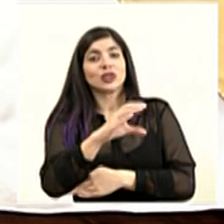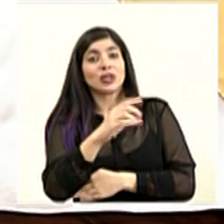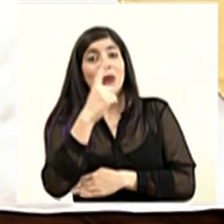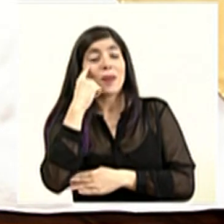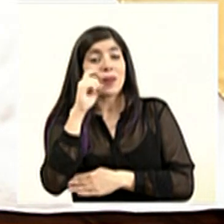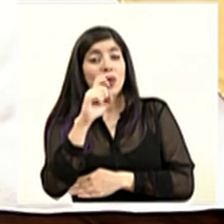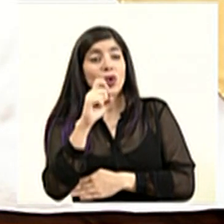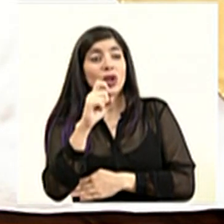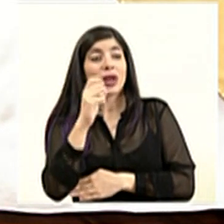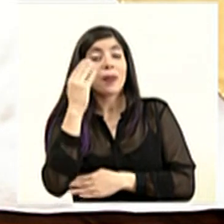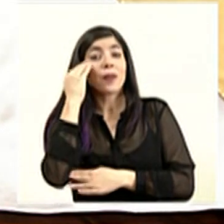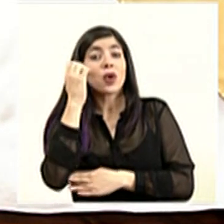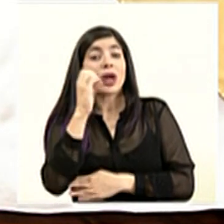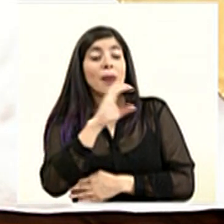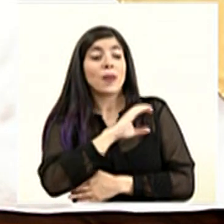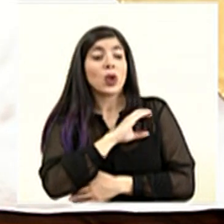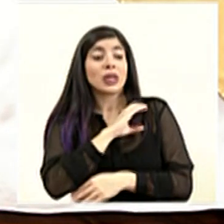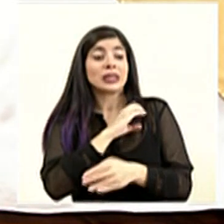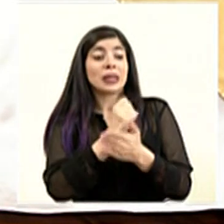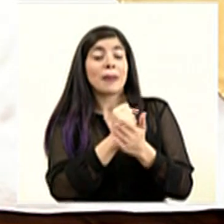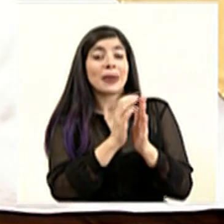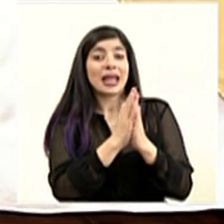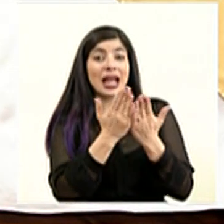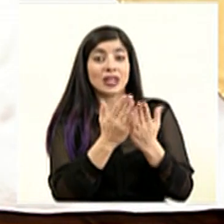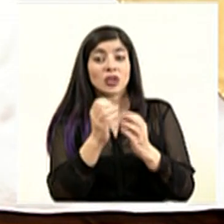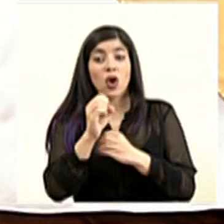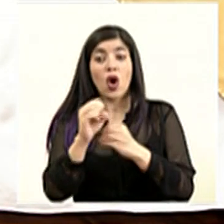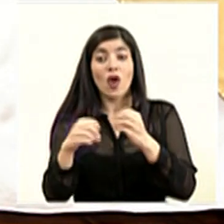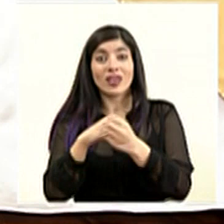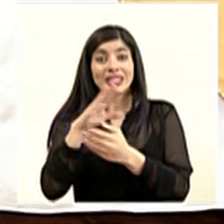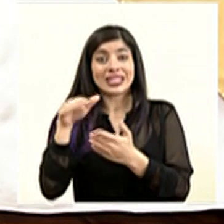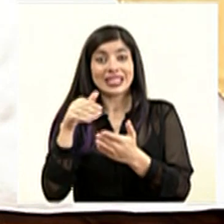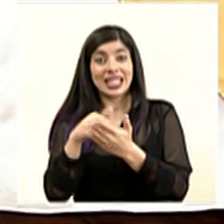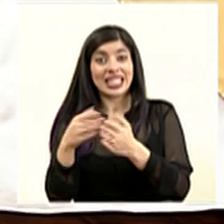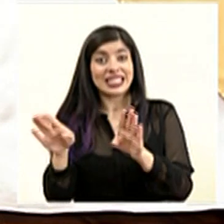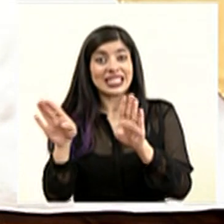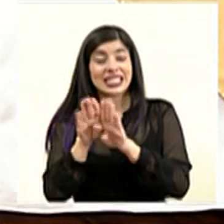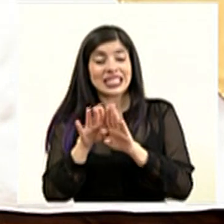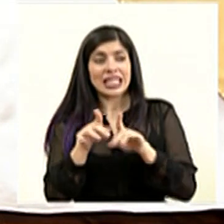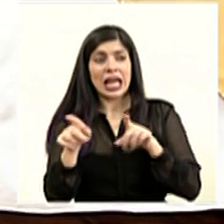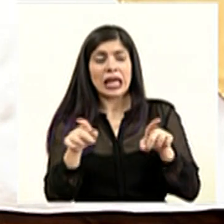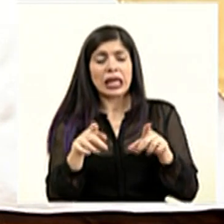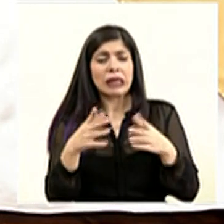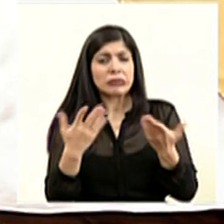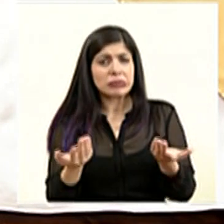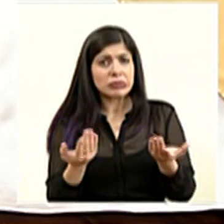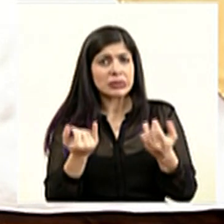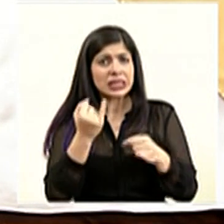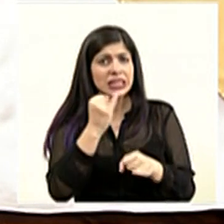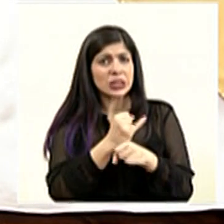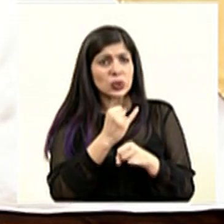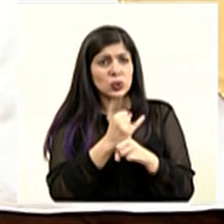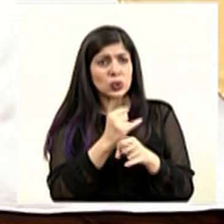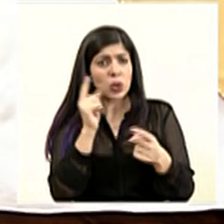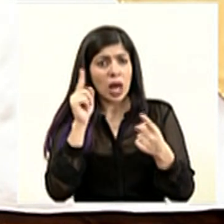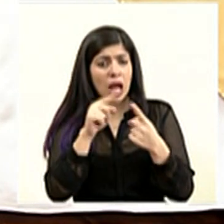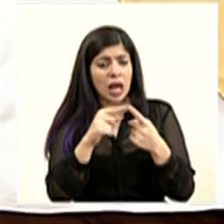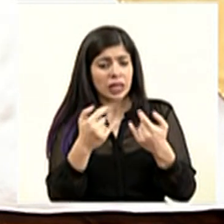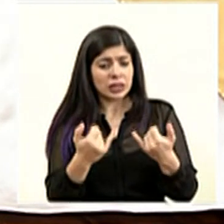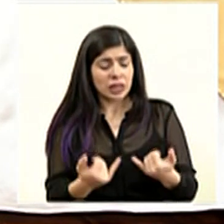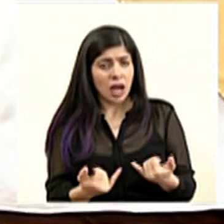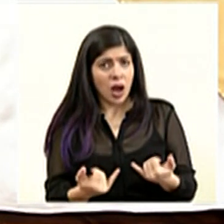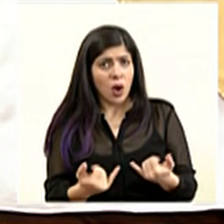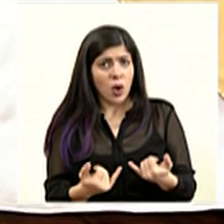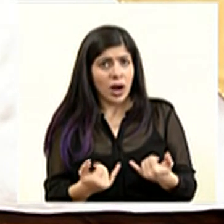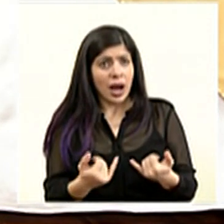de oficiales de migración y el cierre de oficinas centrales de dicha institución? ¿Mantiene esta institución a la fecha